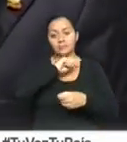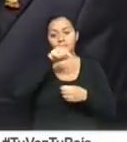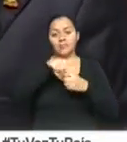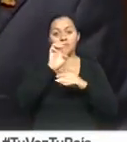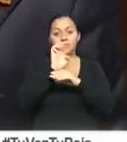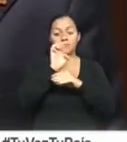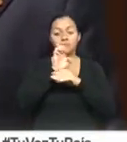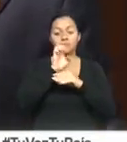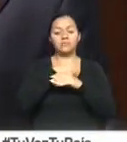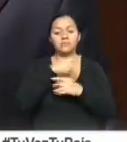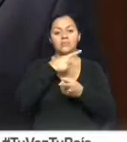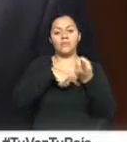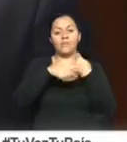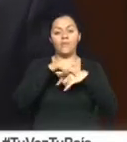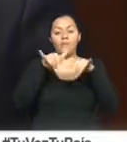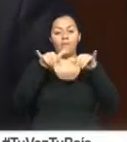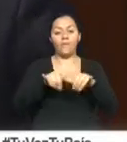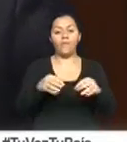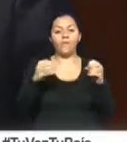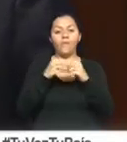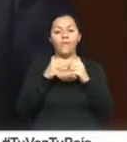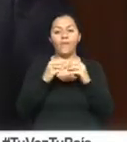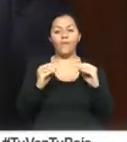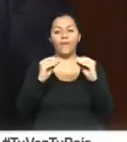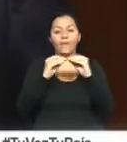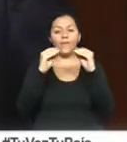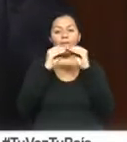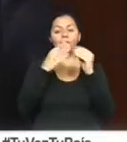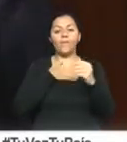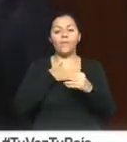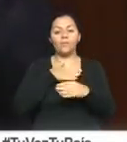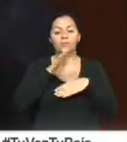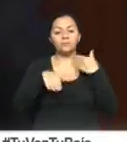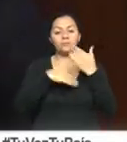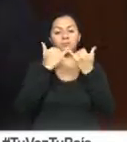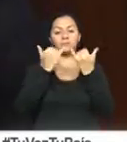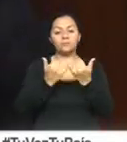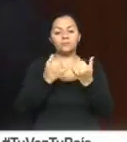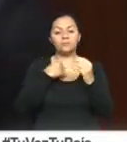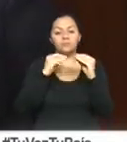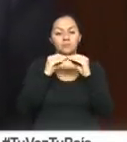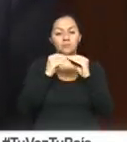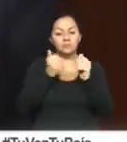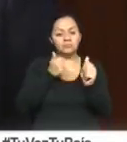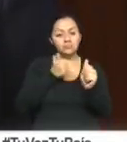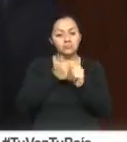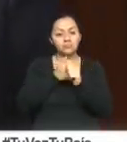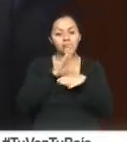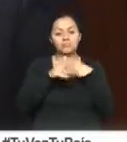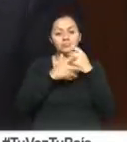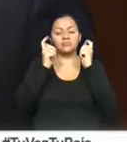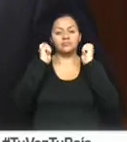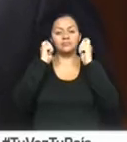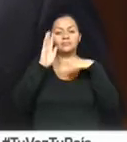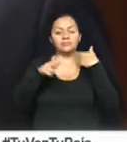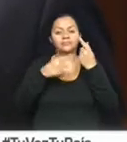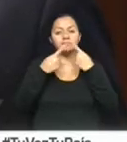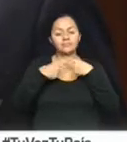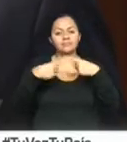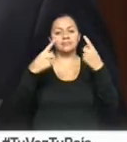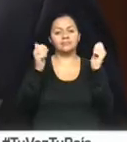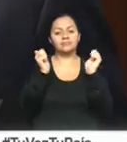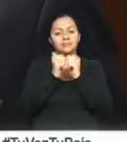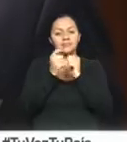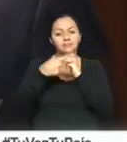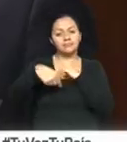vuelta. Estábamos además en una intensiva campaña de difundir en